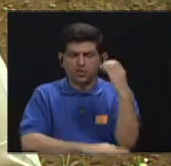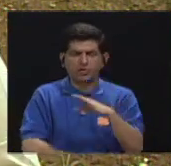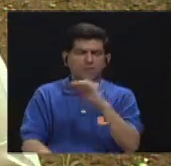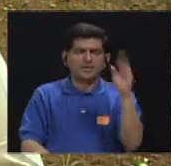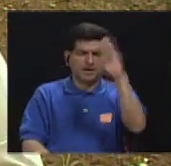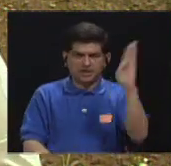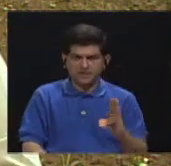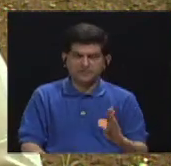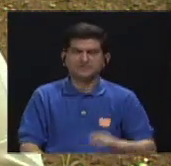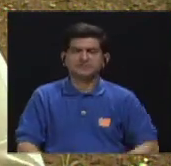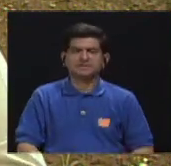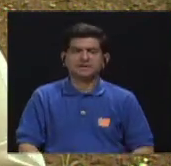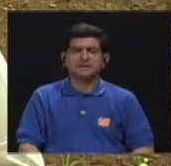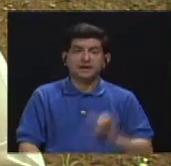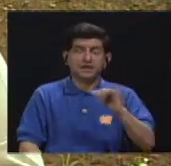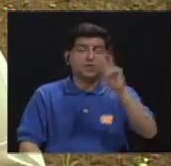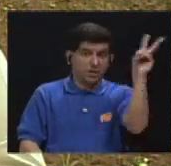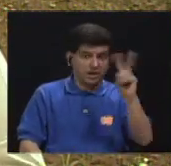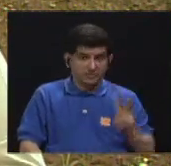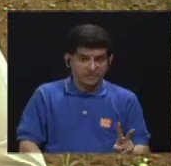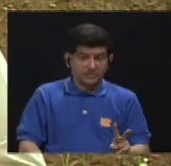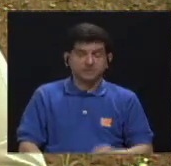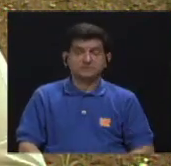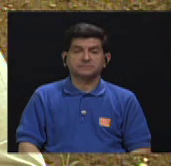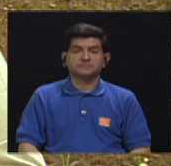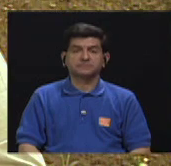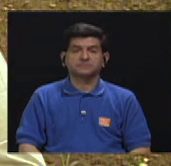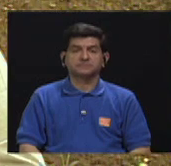capítulo brasileño, el capítulo venezolano, y